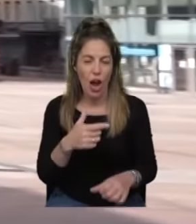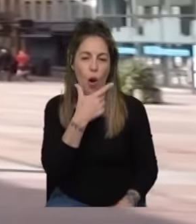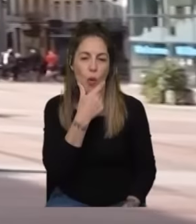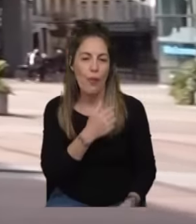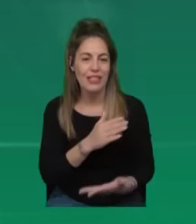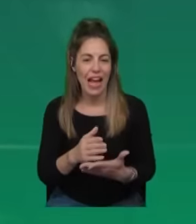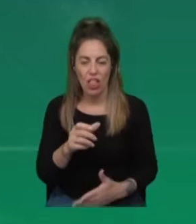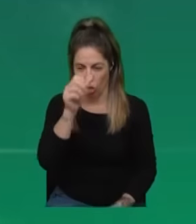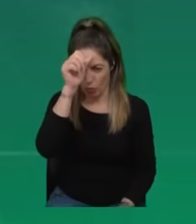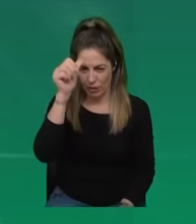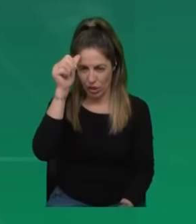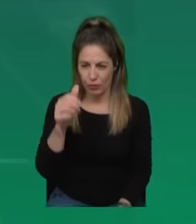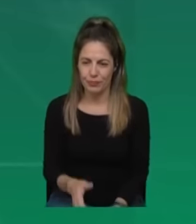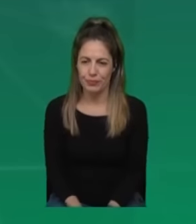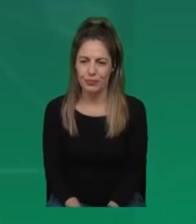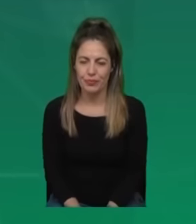el domingo.